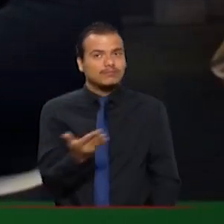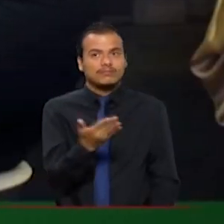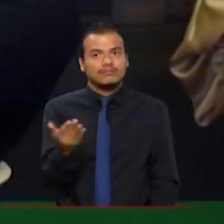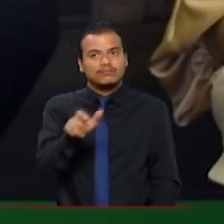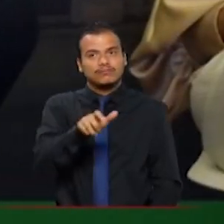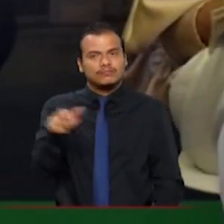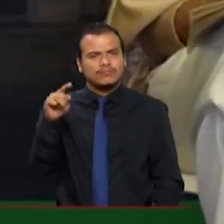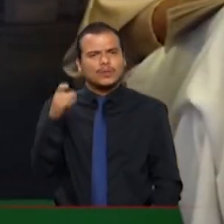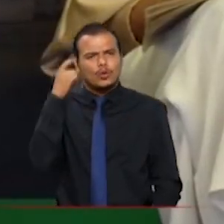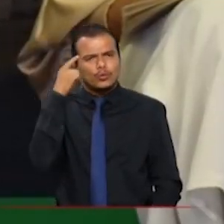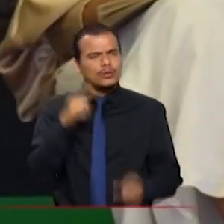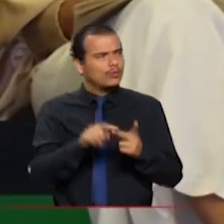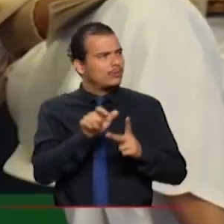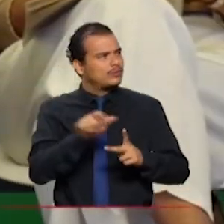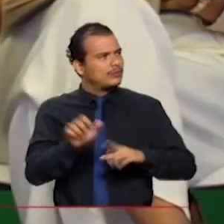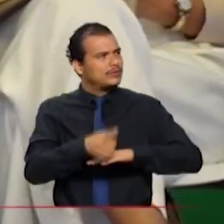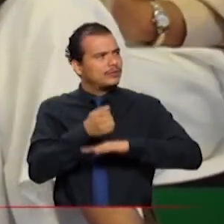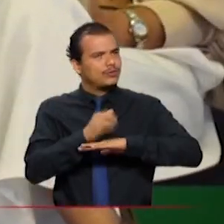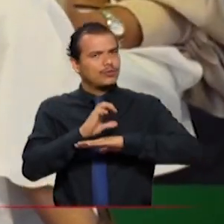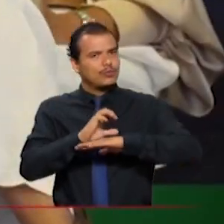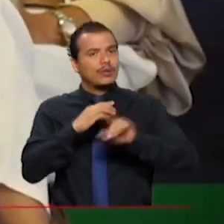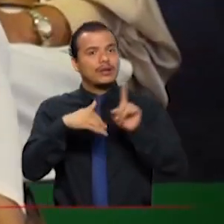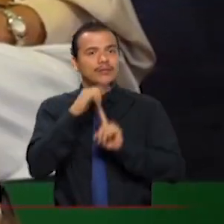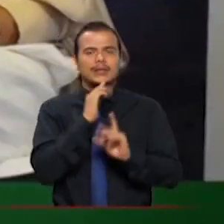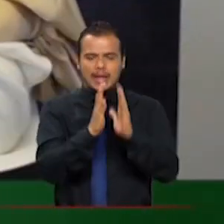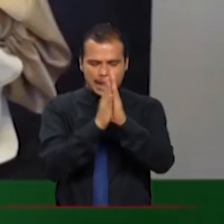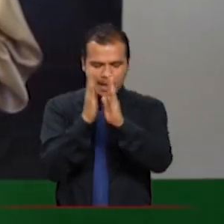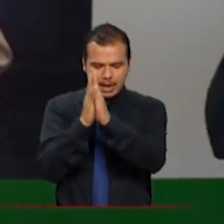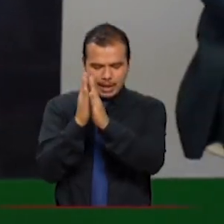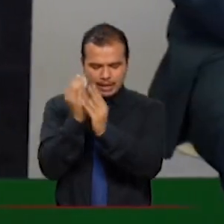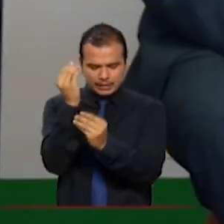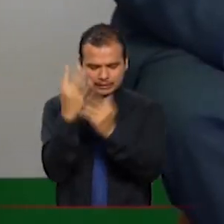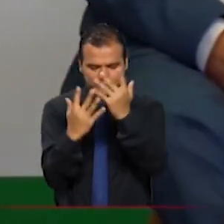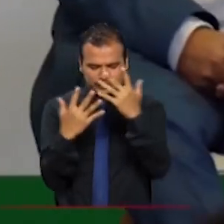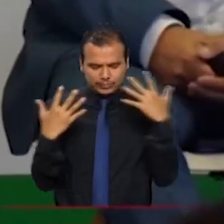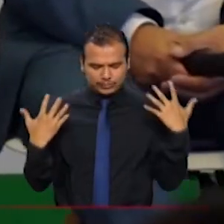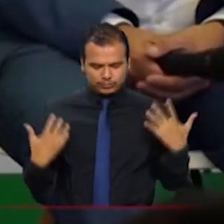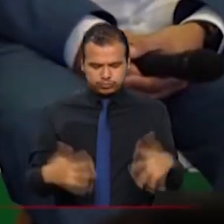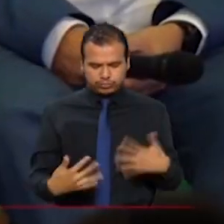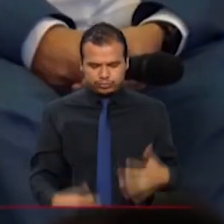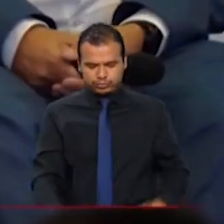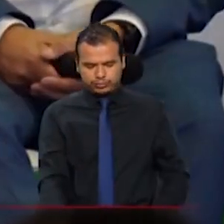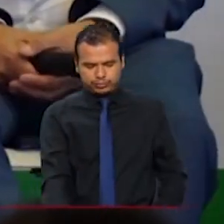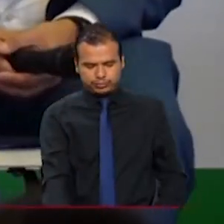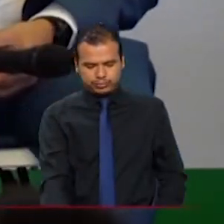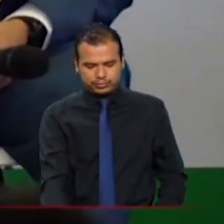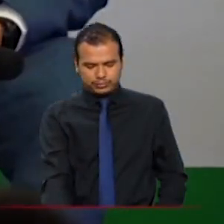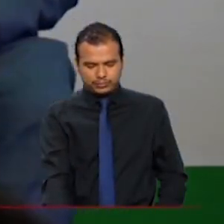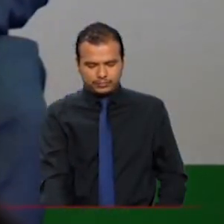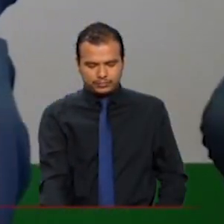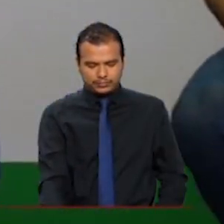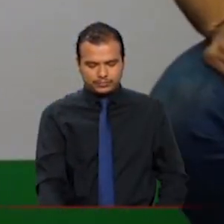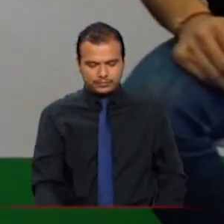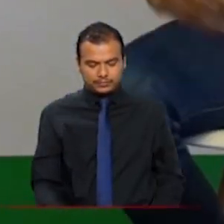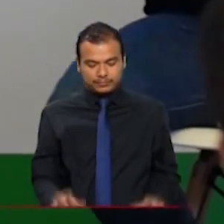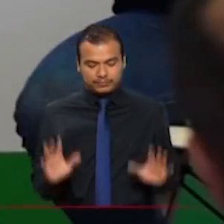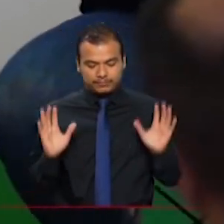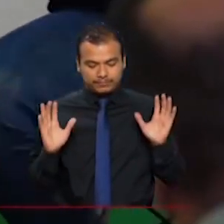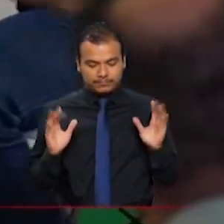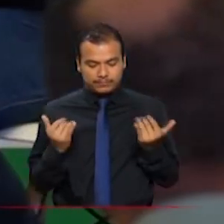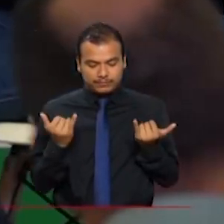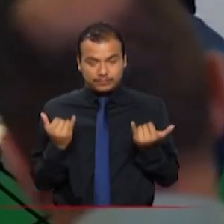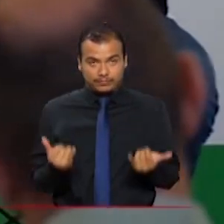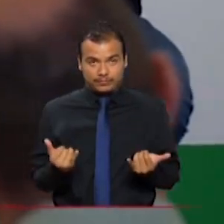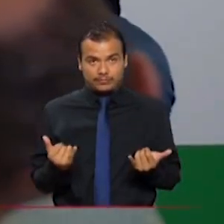directores de las corporaciones autónomas regionales. Creo que ellos tenían mucho que decir. Veo que ellos tienen muy claro el tema y lo que quieren es una mejor